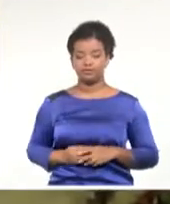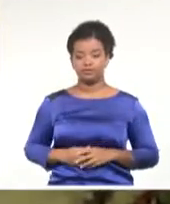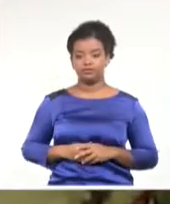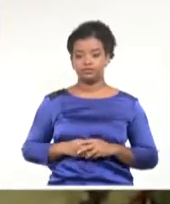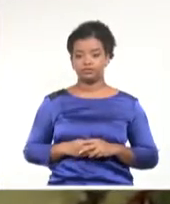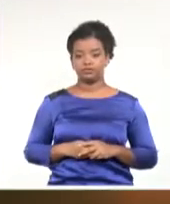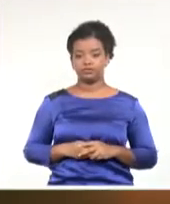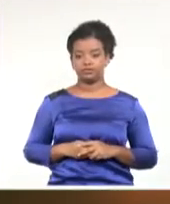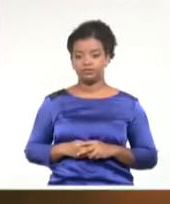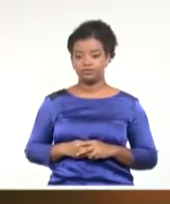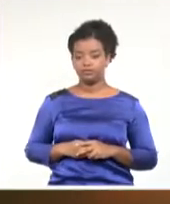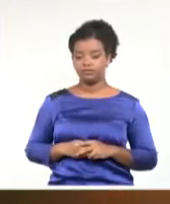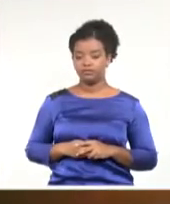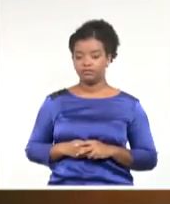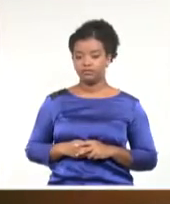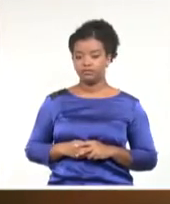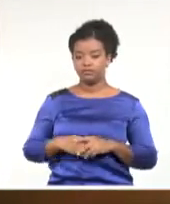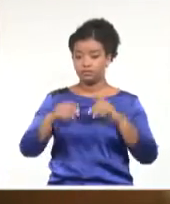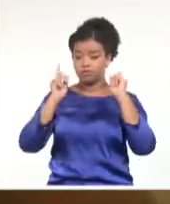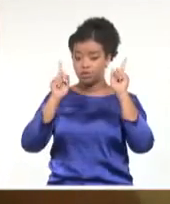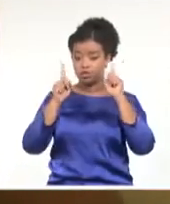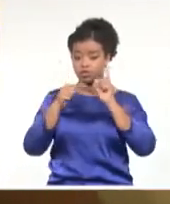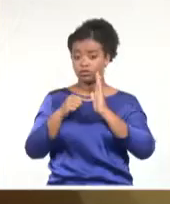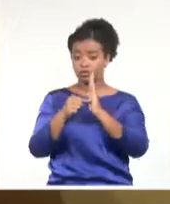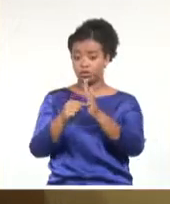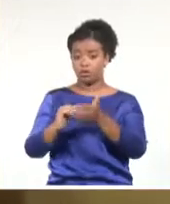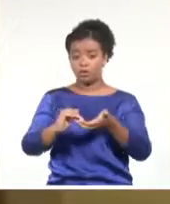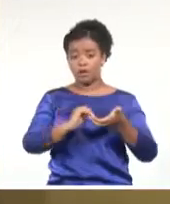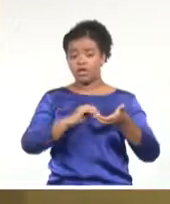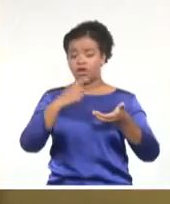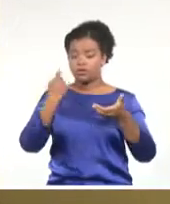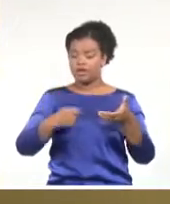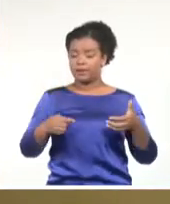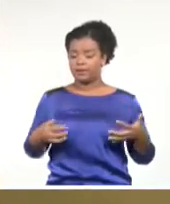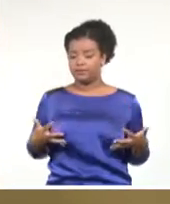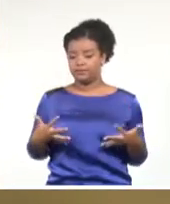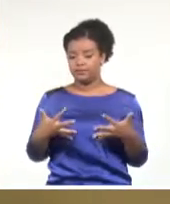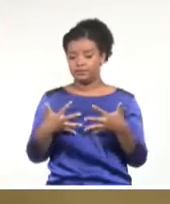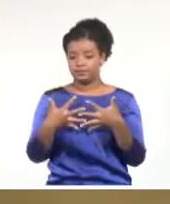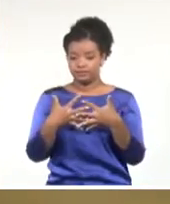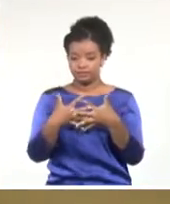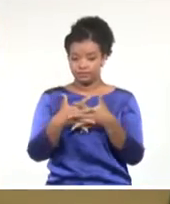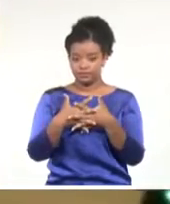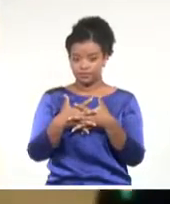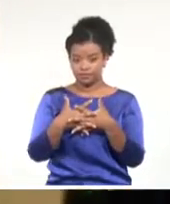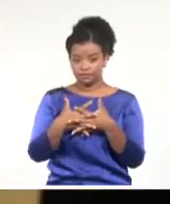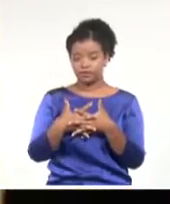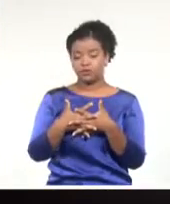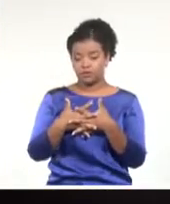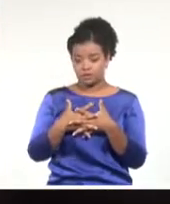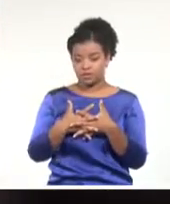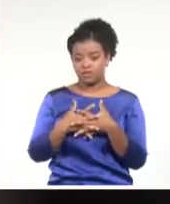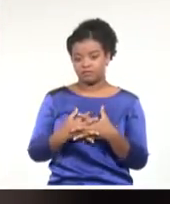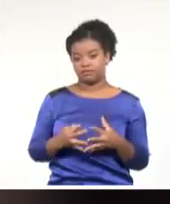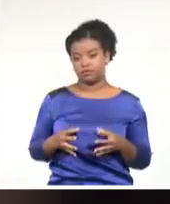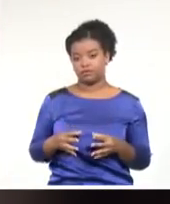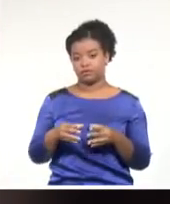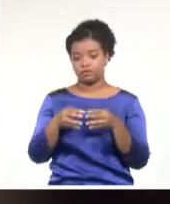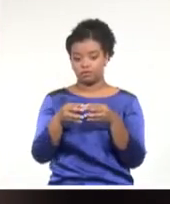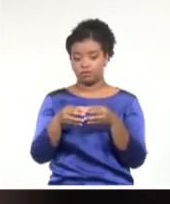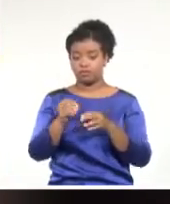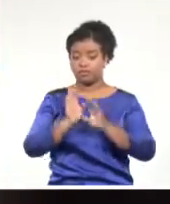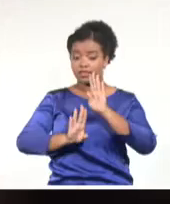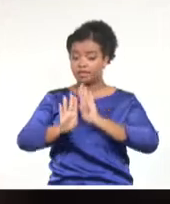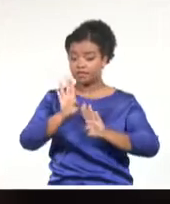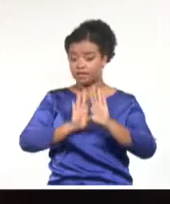politólogo exhortó a los compañeros de MAS a aglutinarse, a unir fuerzas y a desbaratar esa tentativa. Aseveró